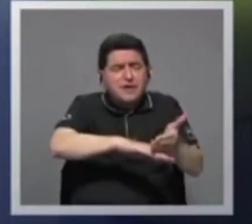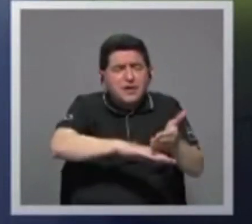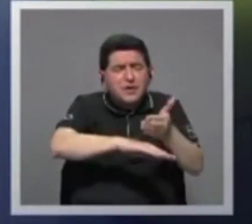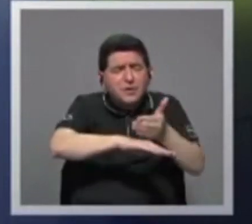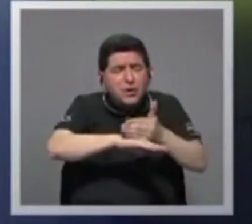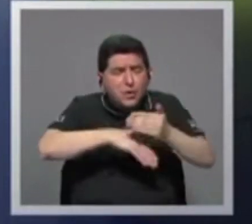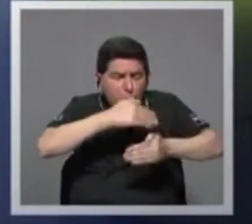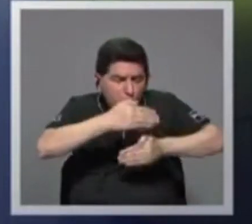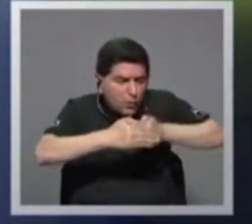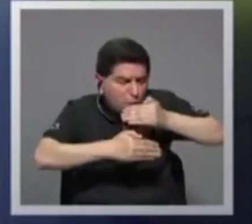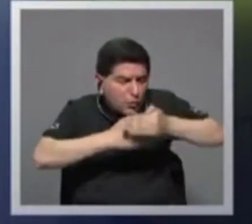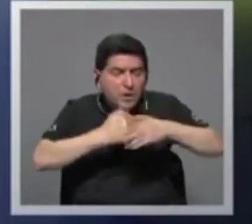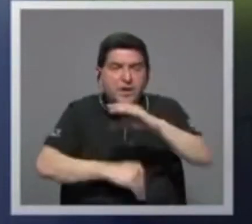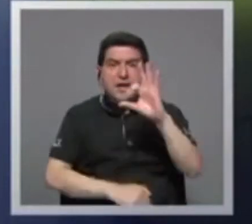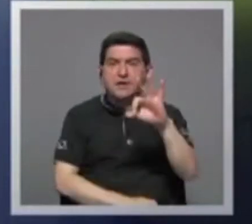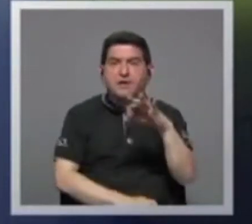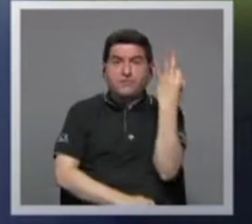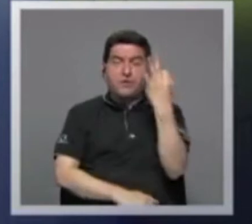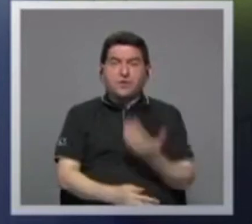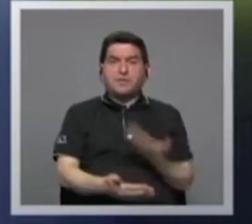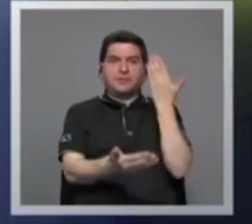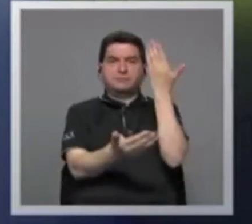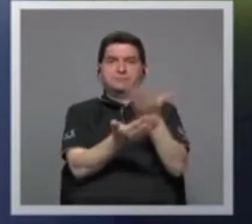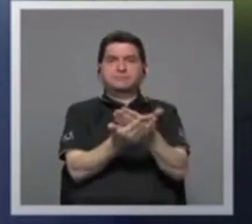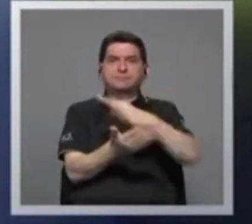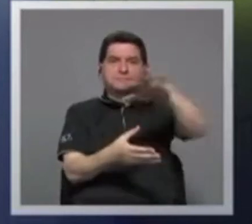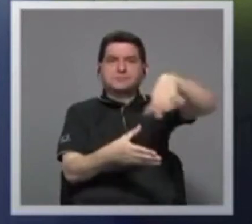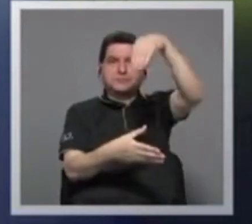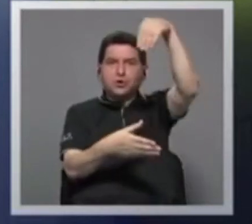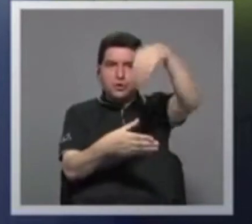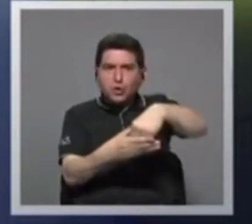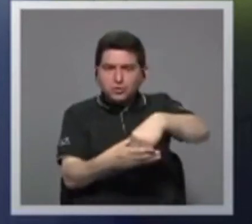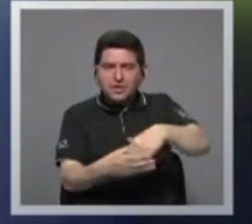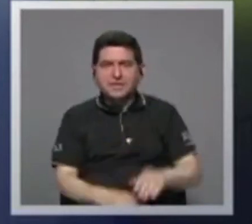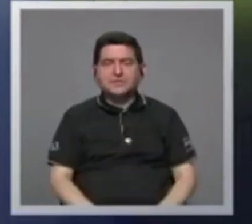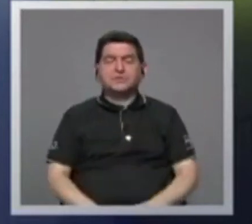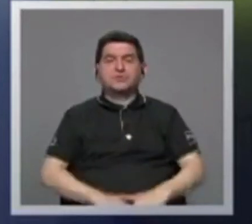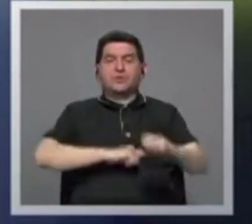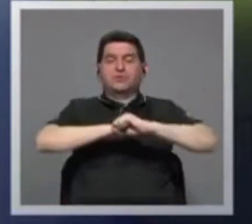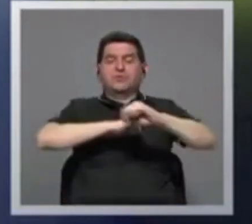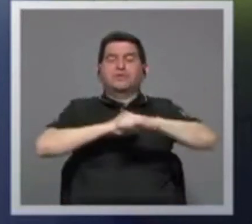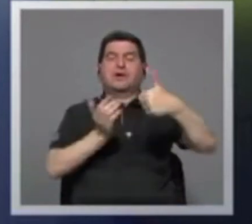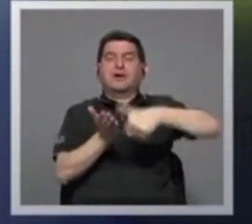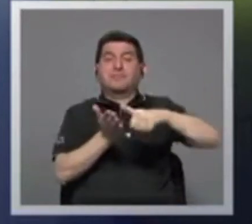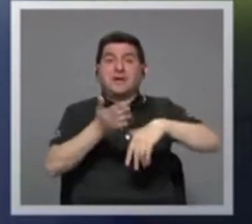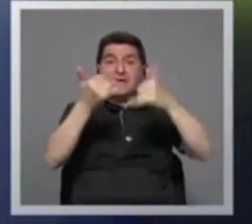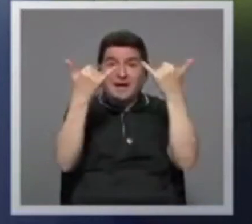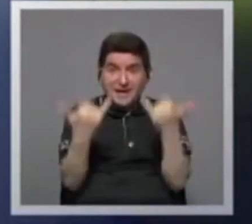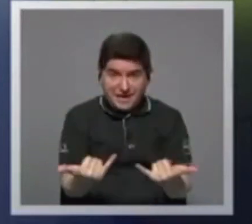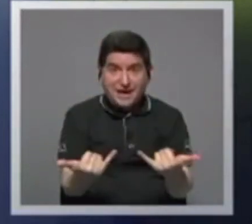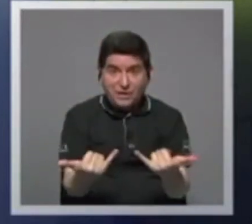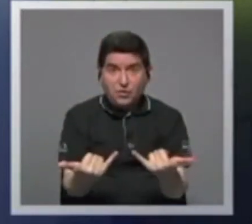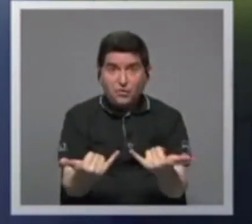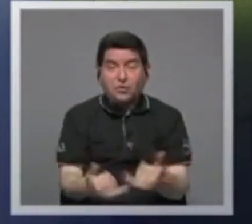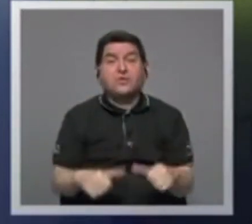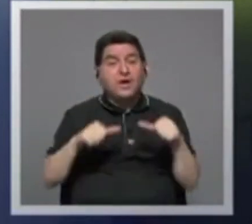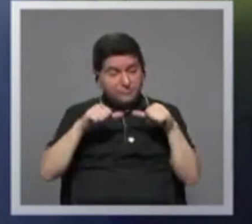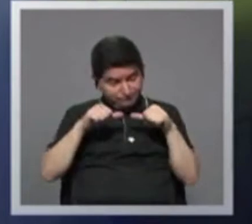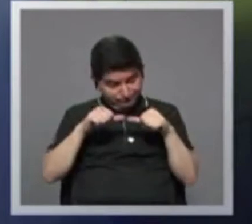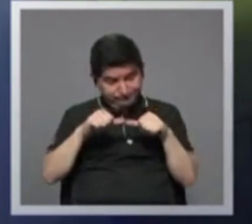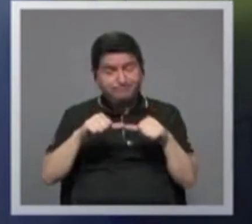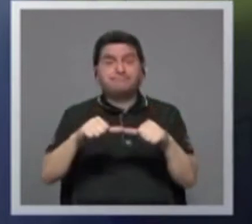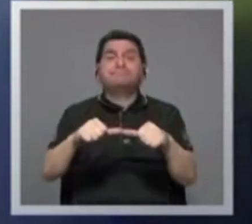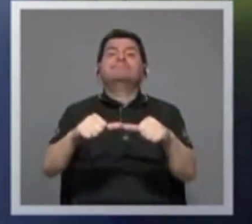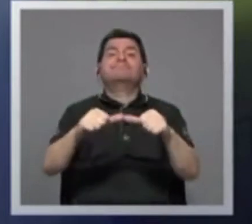en marcha y la manera en que se planteaba el contexto para la campaña electoral que en estos momentos estamos todavía